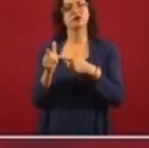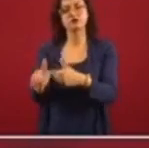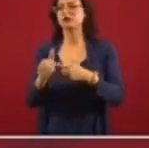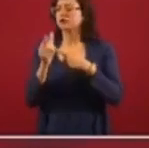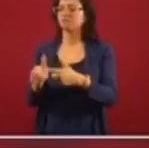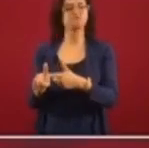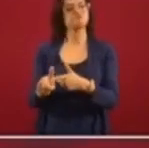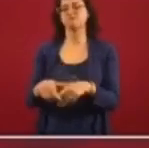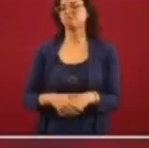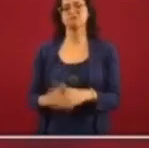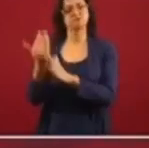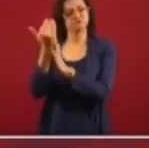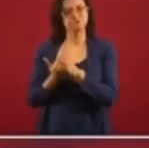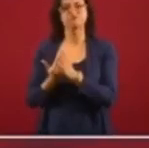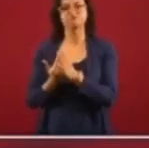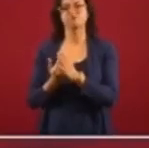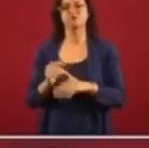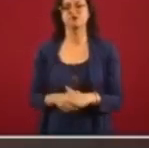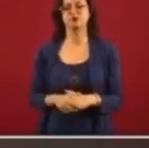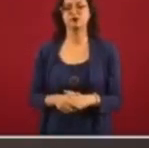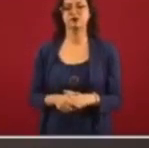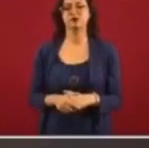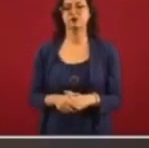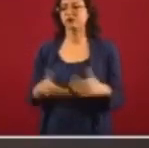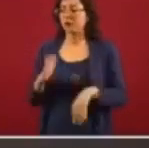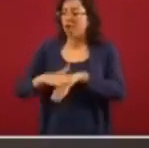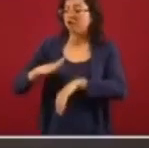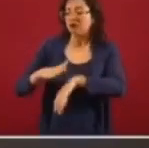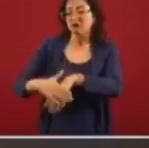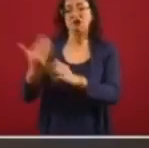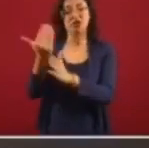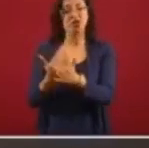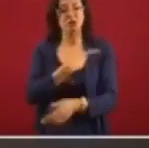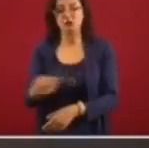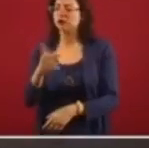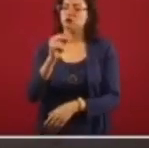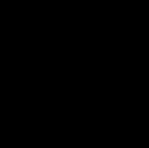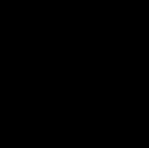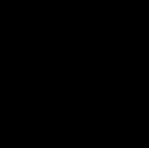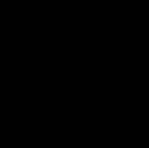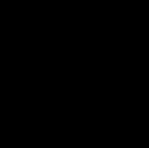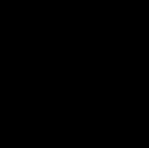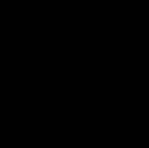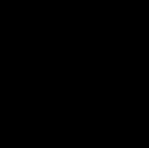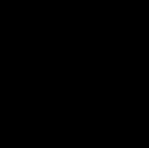no siga habiendo pobreza, que no se siga empobreciendo nuestro pueblo.